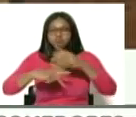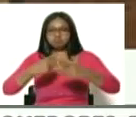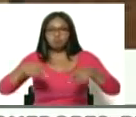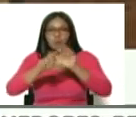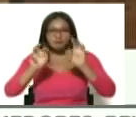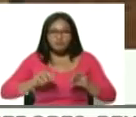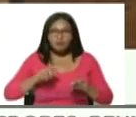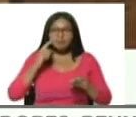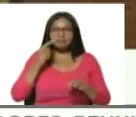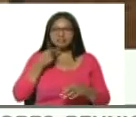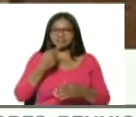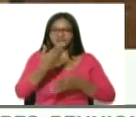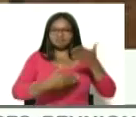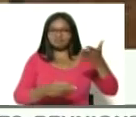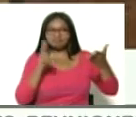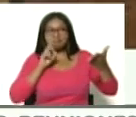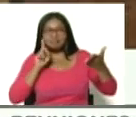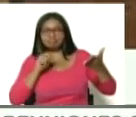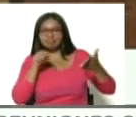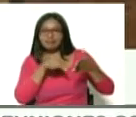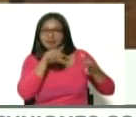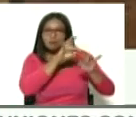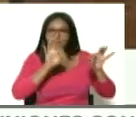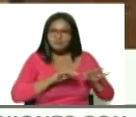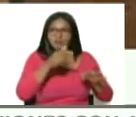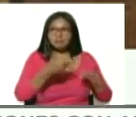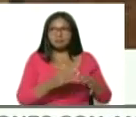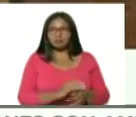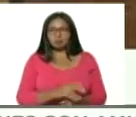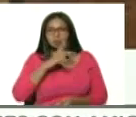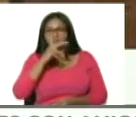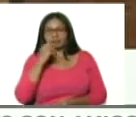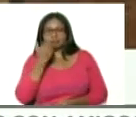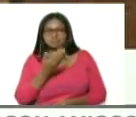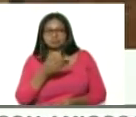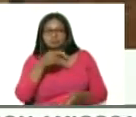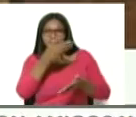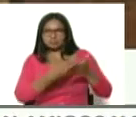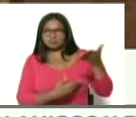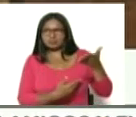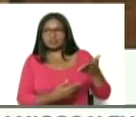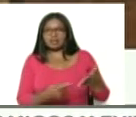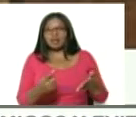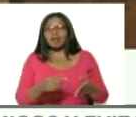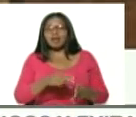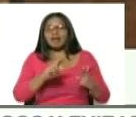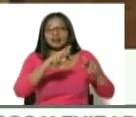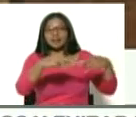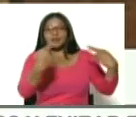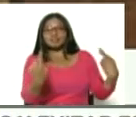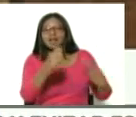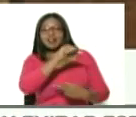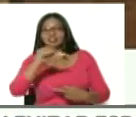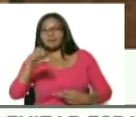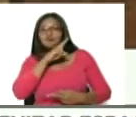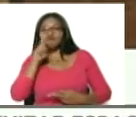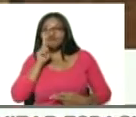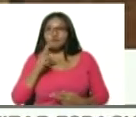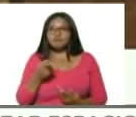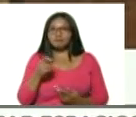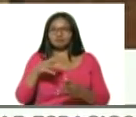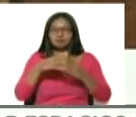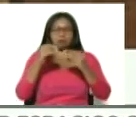instrumento de la mentira, del paramilitarismo, la cloaca de la semana, se llama La Semana, una cloaca. Todos